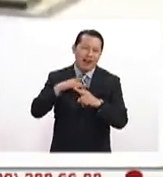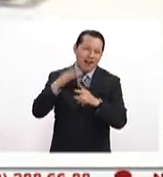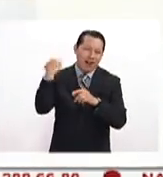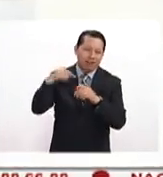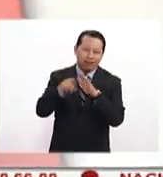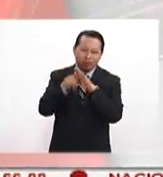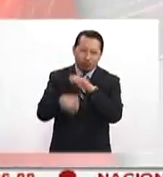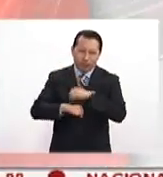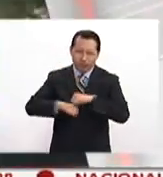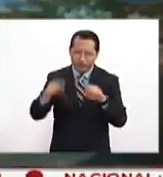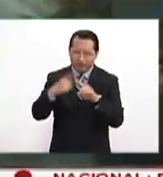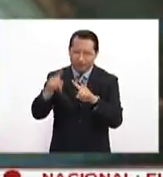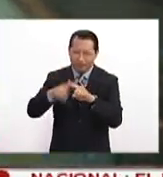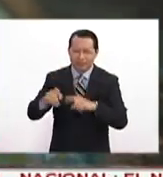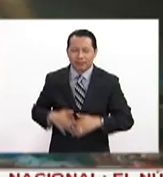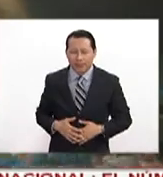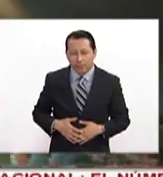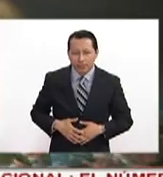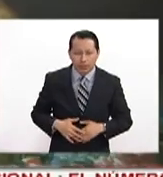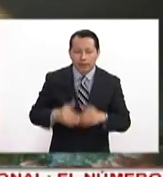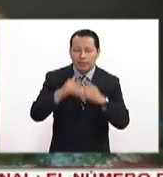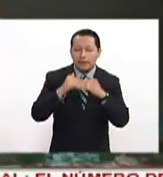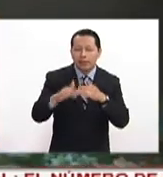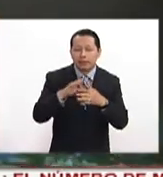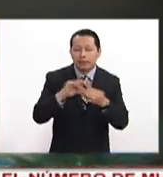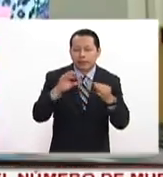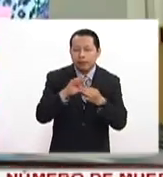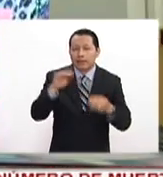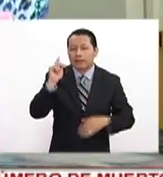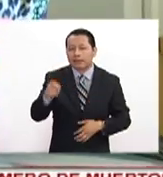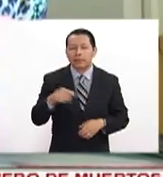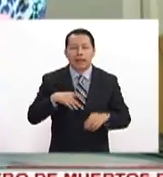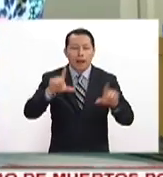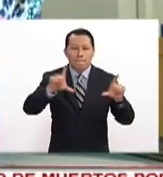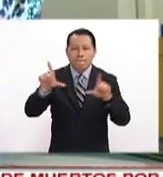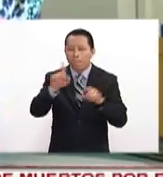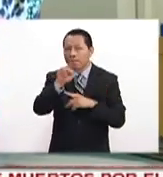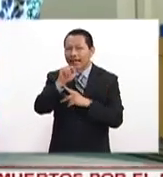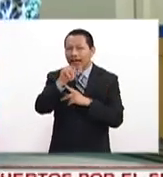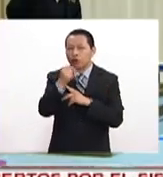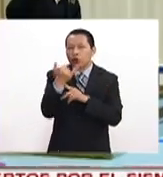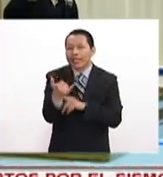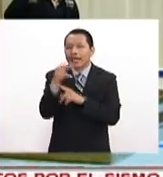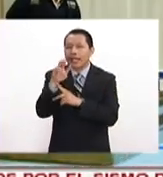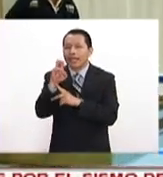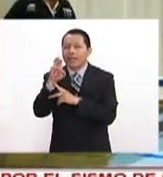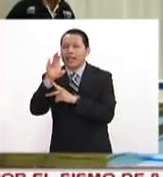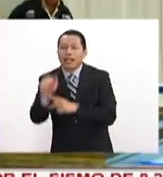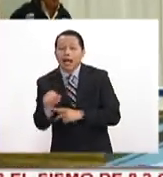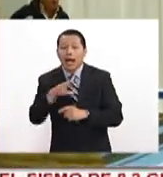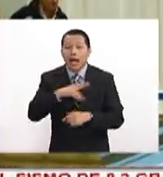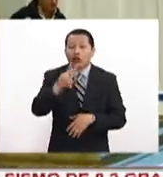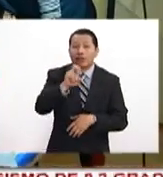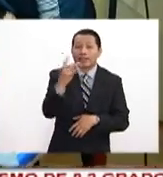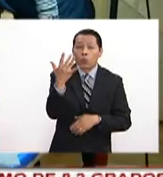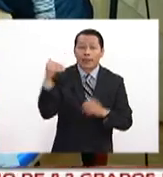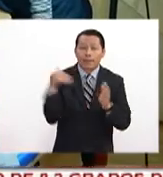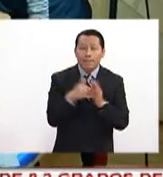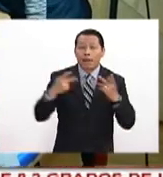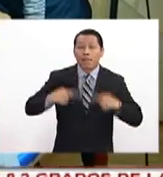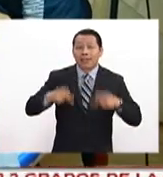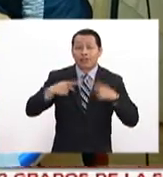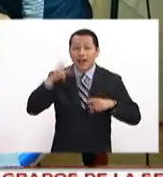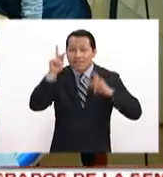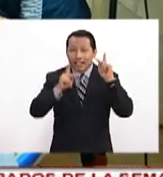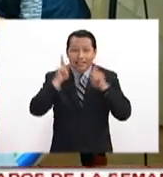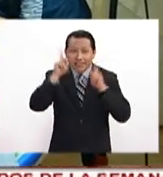nucleares. Más adelante concluye la muestra Picasso y Rivera. Más de 250,000 personas visitaron